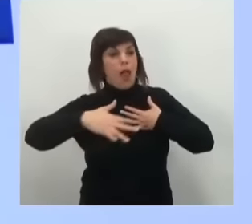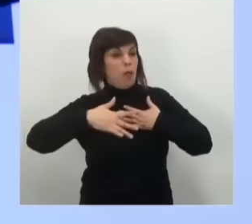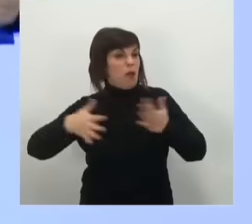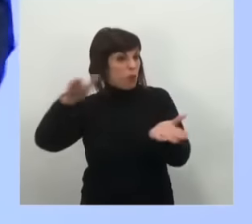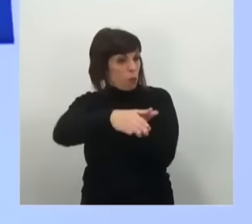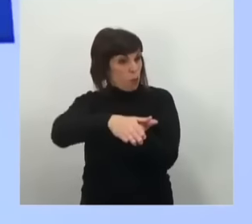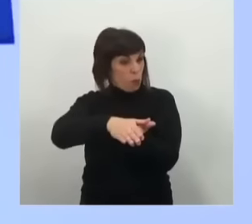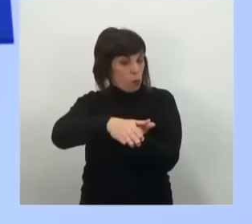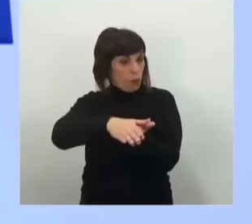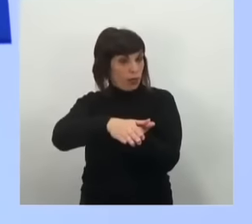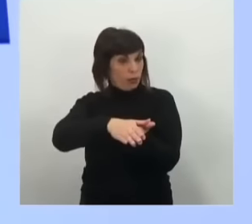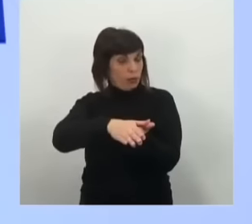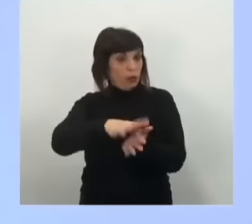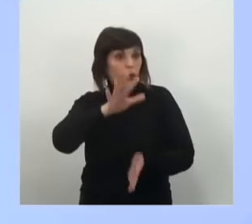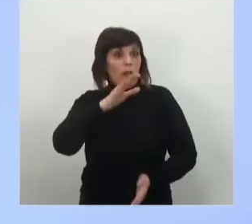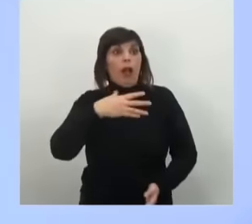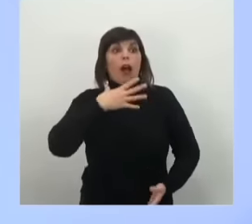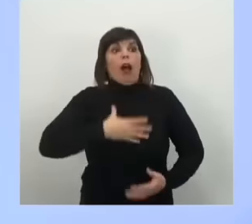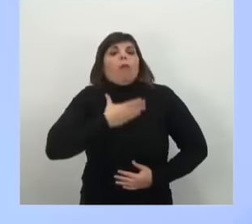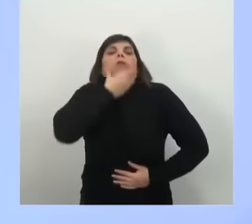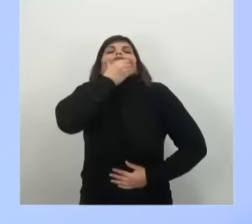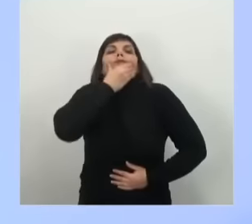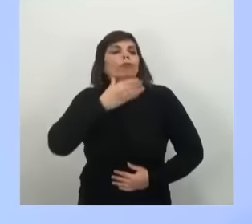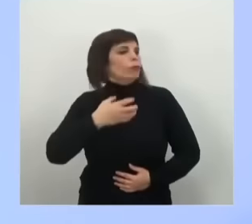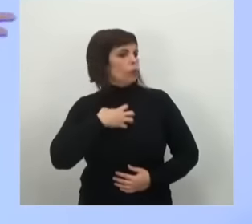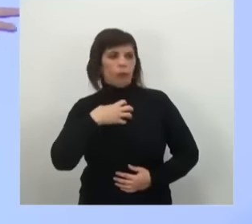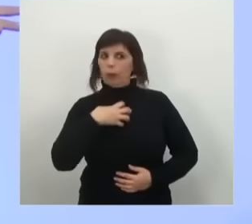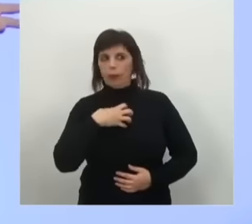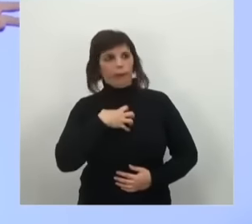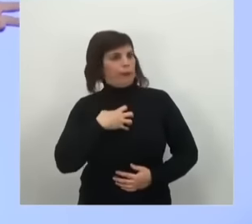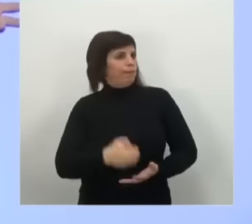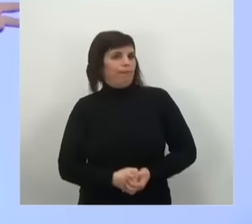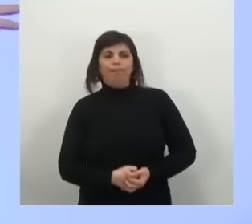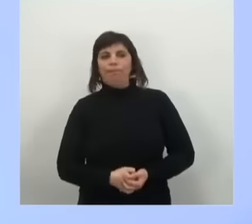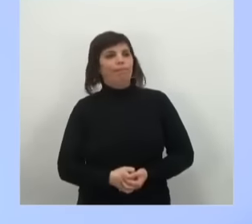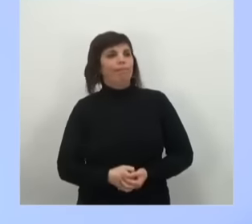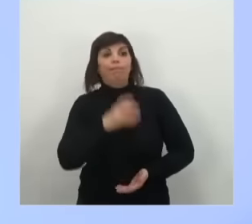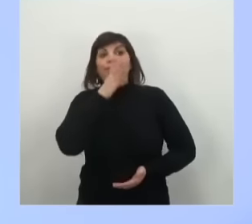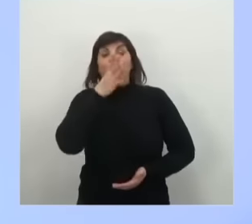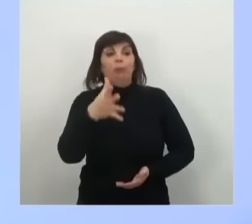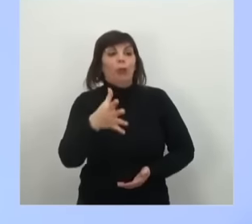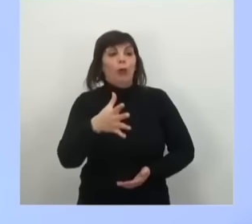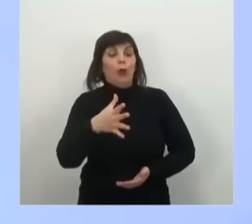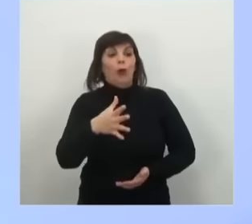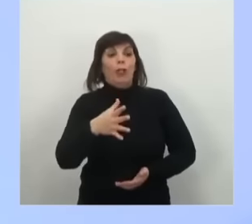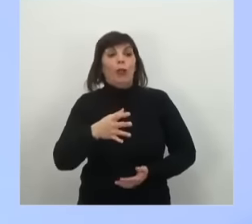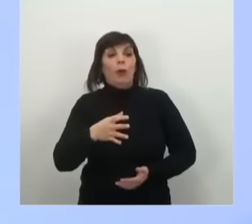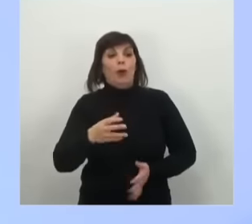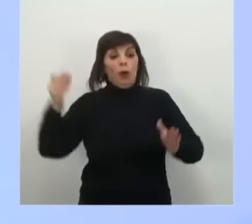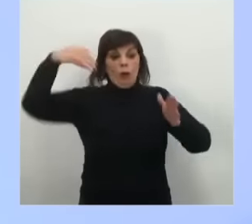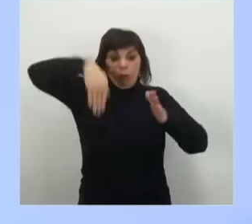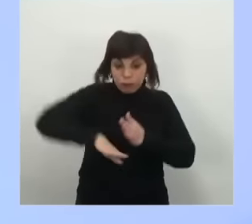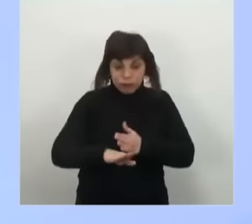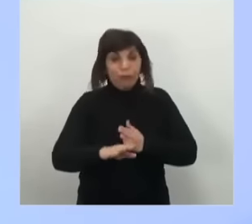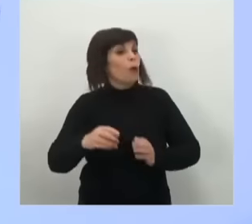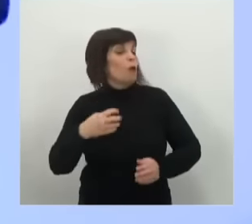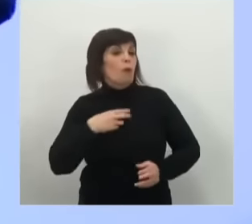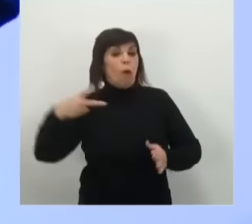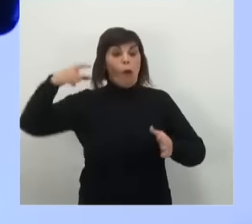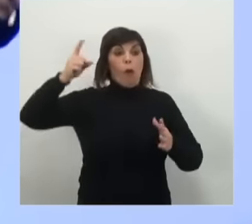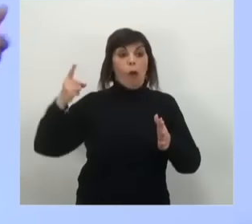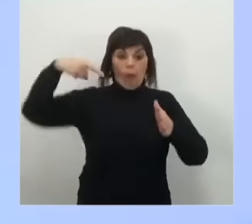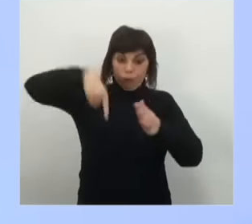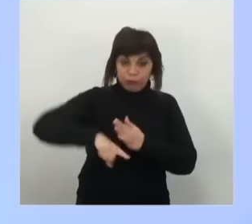necesita fe para ahogarte porque ahí nadie se ahoga nadie se ahoga nada de esa boca allí